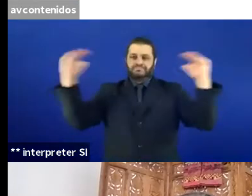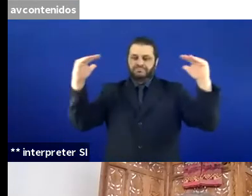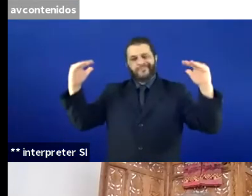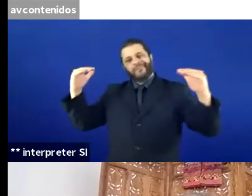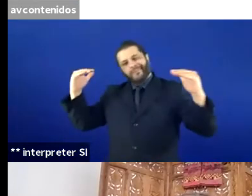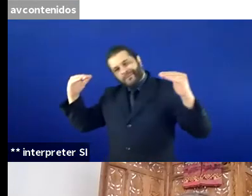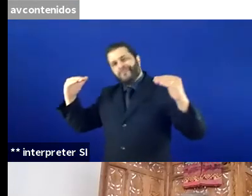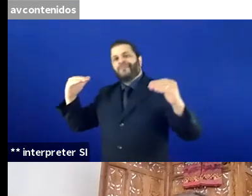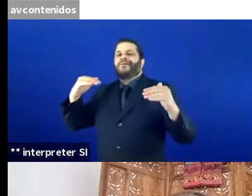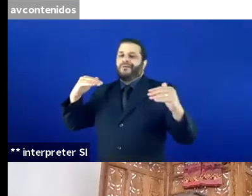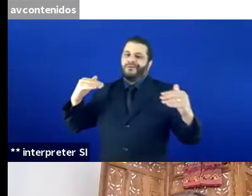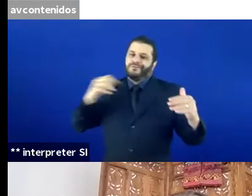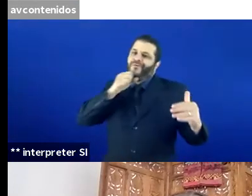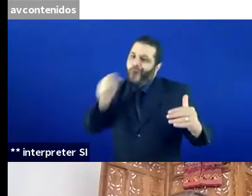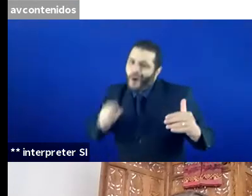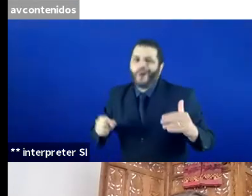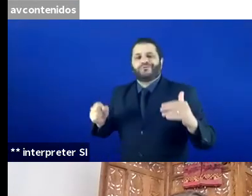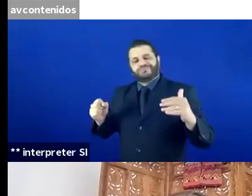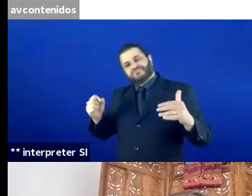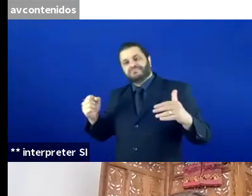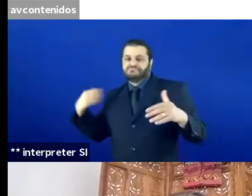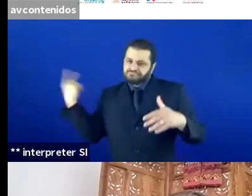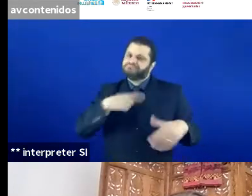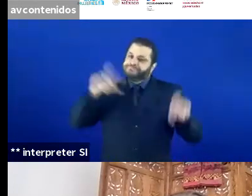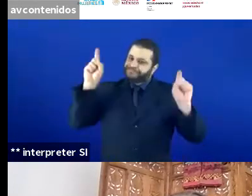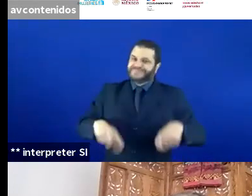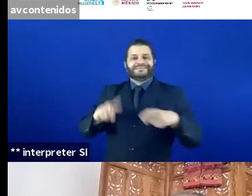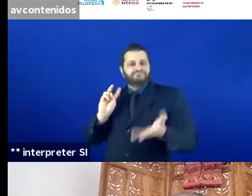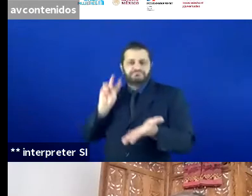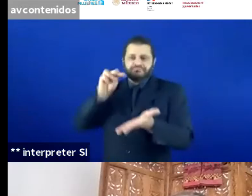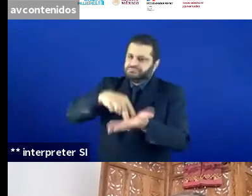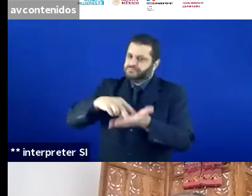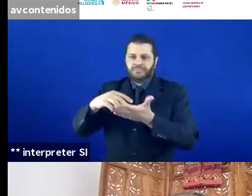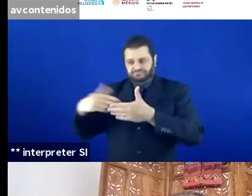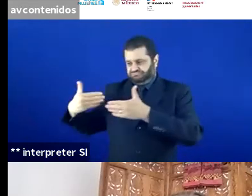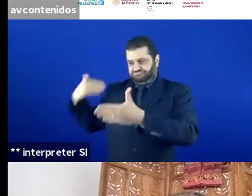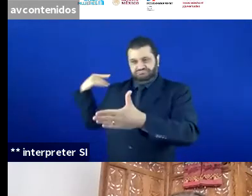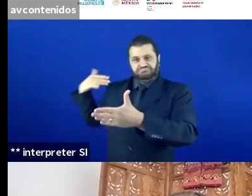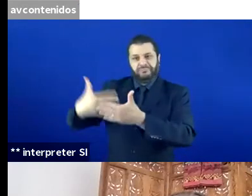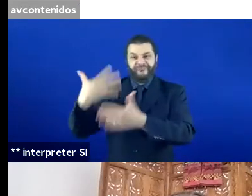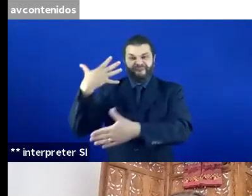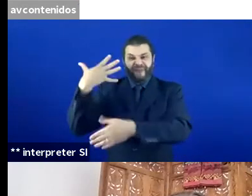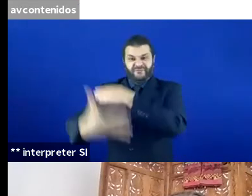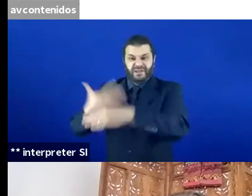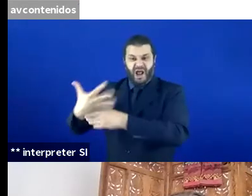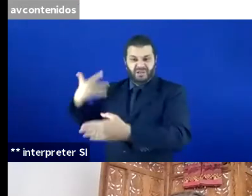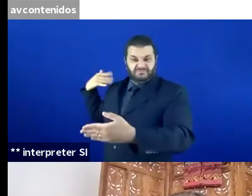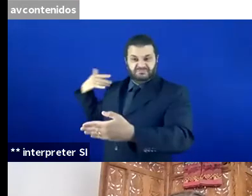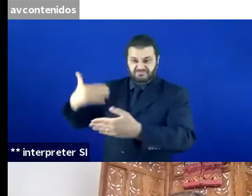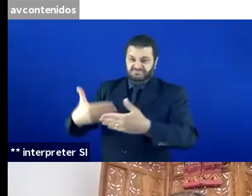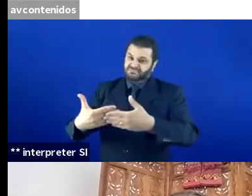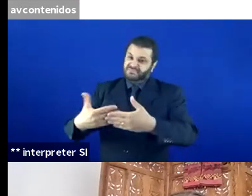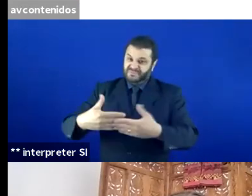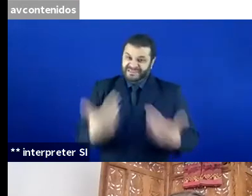arremanguemos aún más y aceleremos nuestros esfuerzos en los próximos 5 años. Esta reunión de feministas inspiradoras, decididas